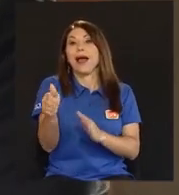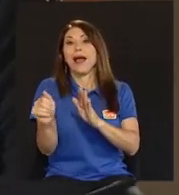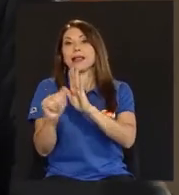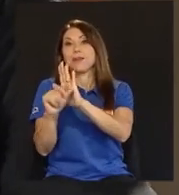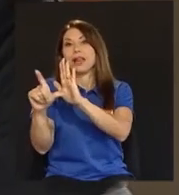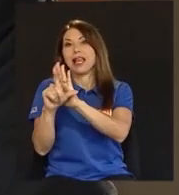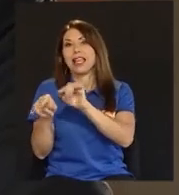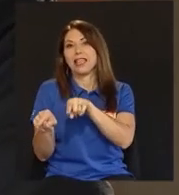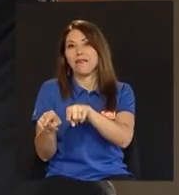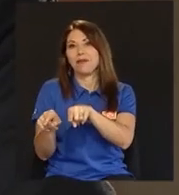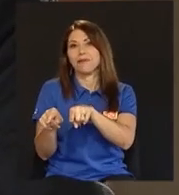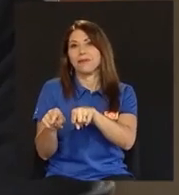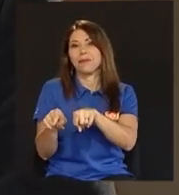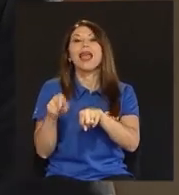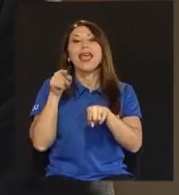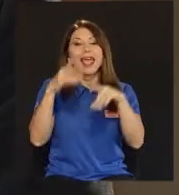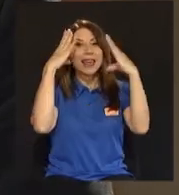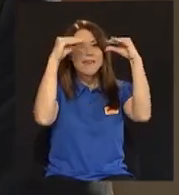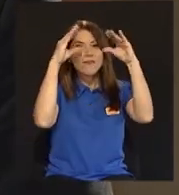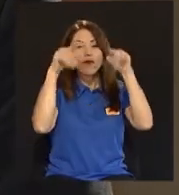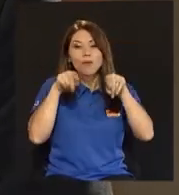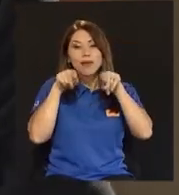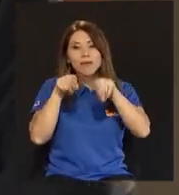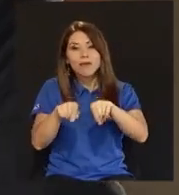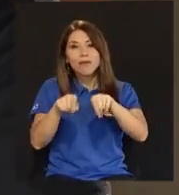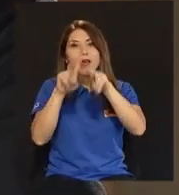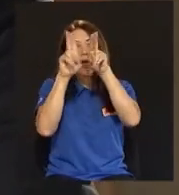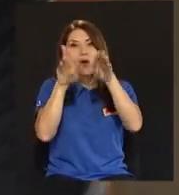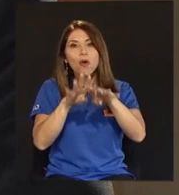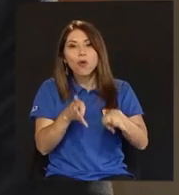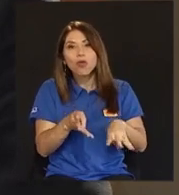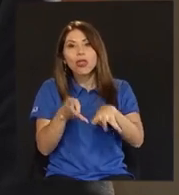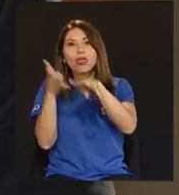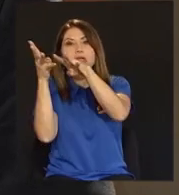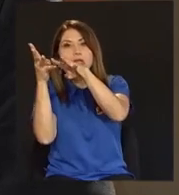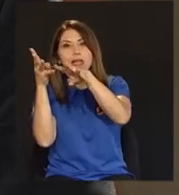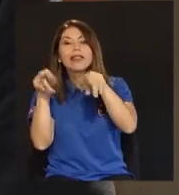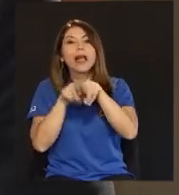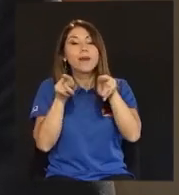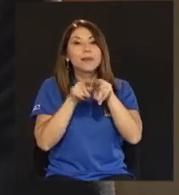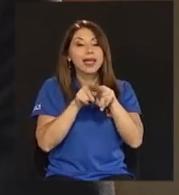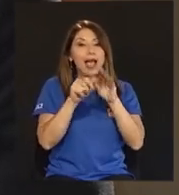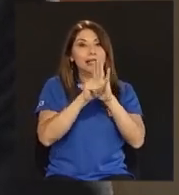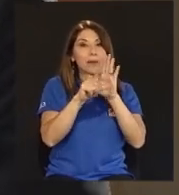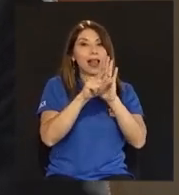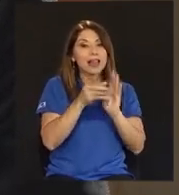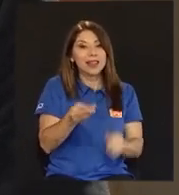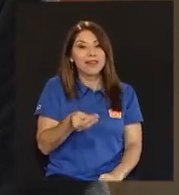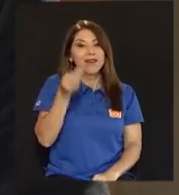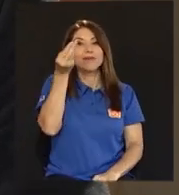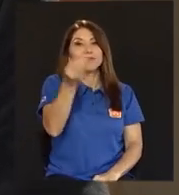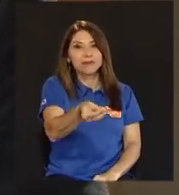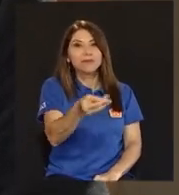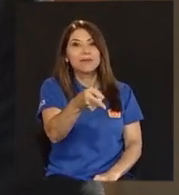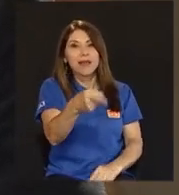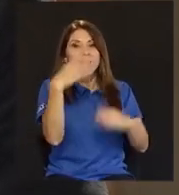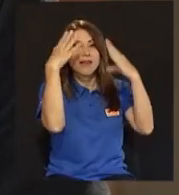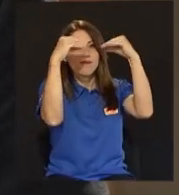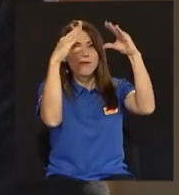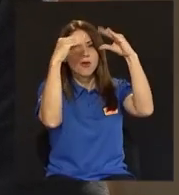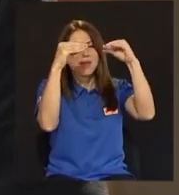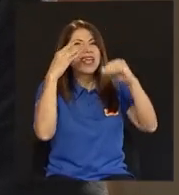un informe, se publica en el sitio web del banco, la Asamblea lo recibe, solo como en 2 o 3 oportunidades creo que ha